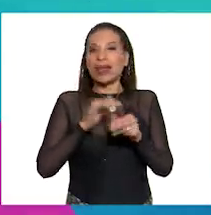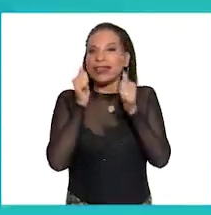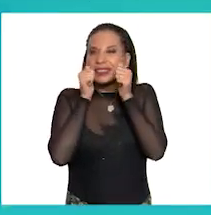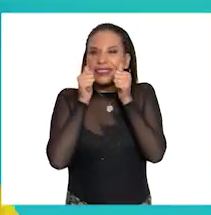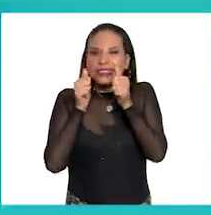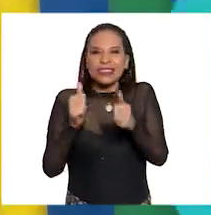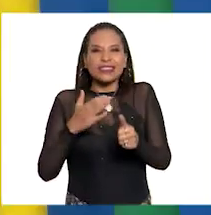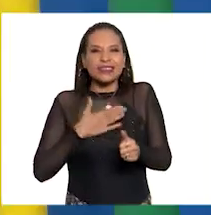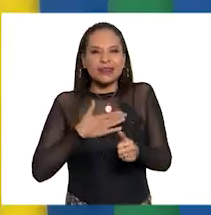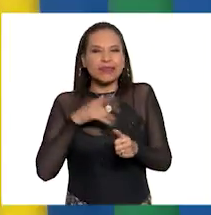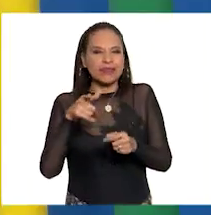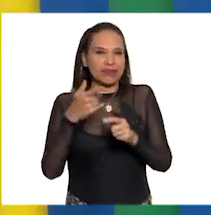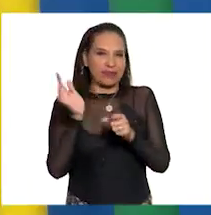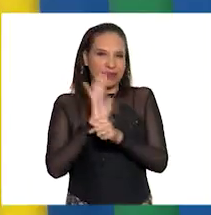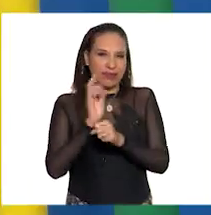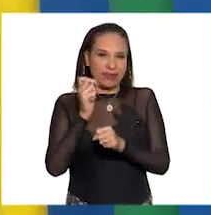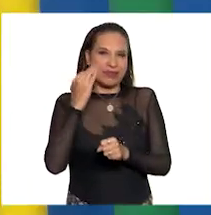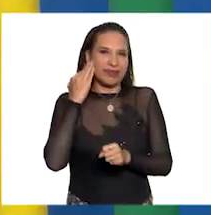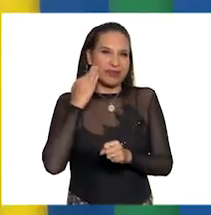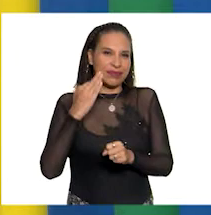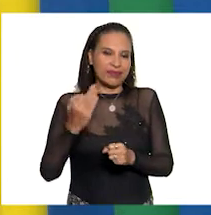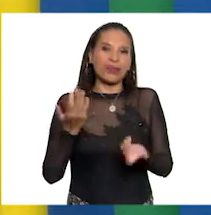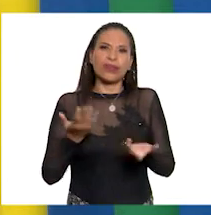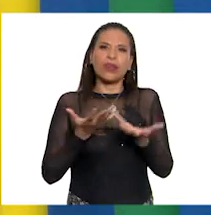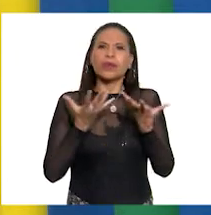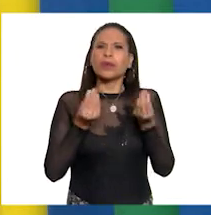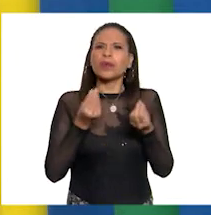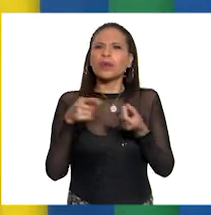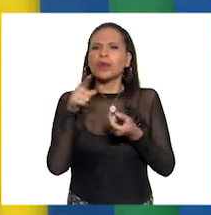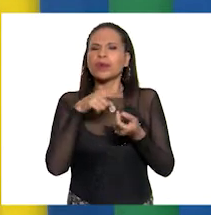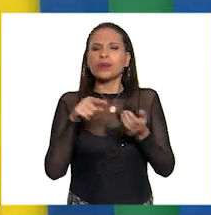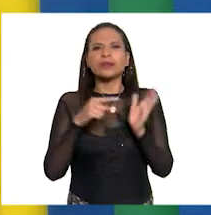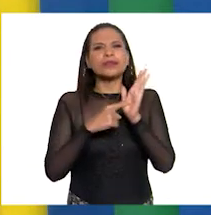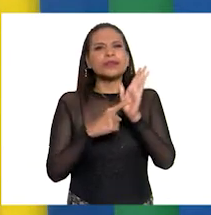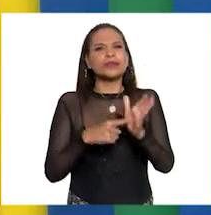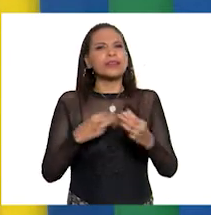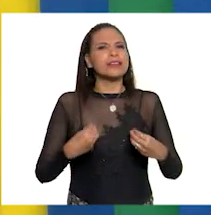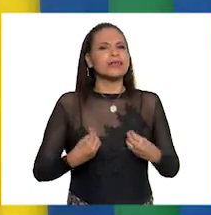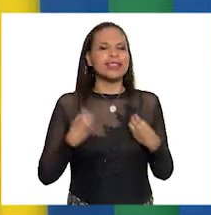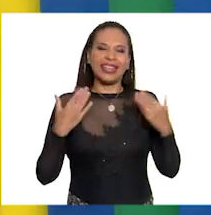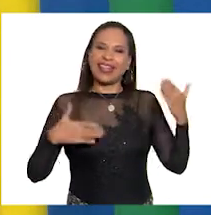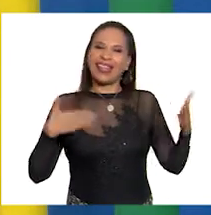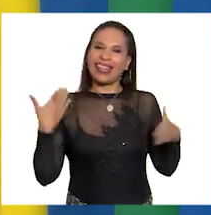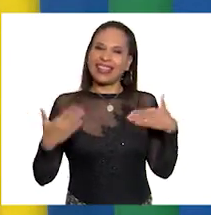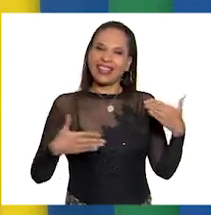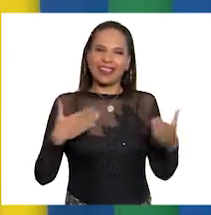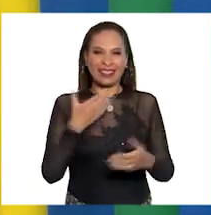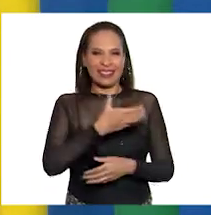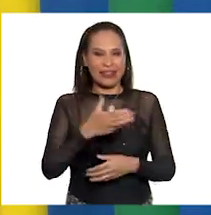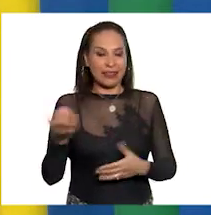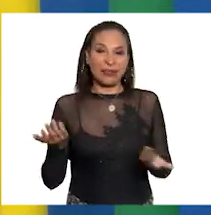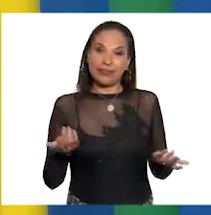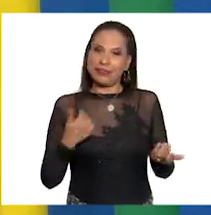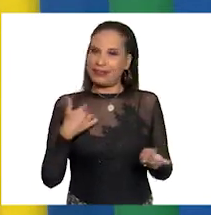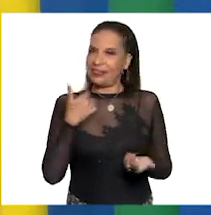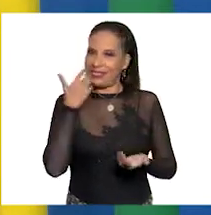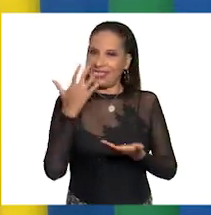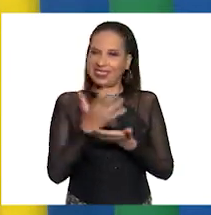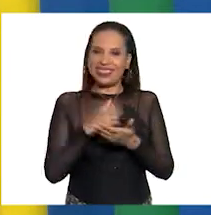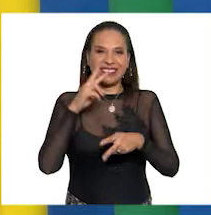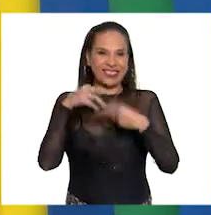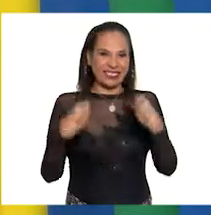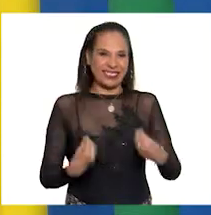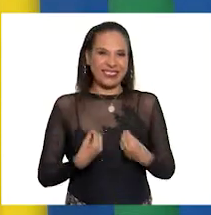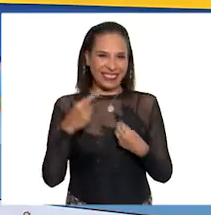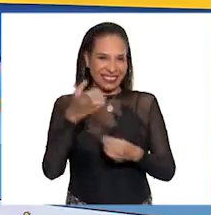la atención de las películas de esta época es que muchas de ellas muestran una vida muy alegre en el campo. Hasta me daban ganas de irme a